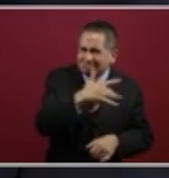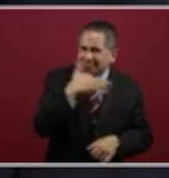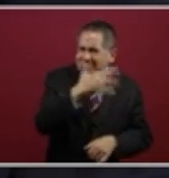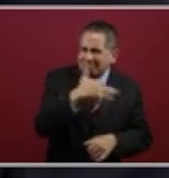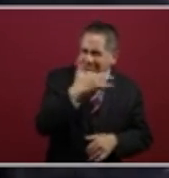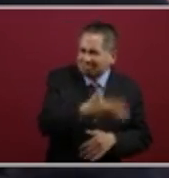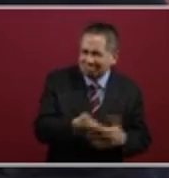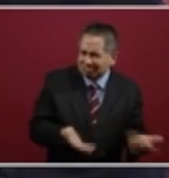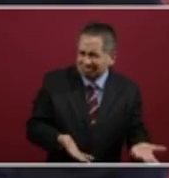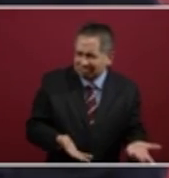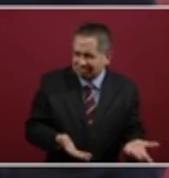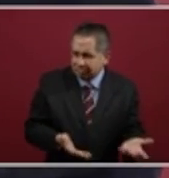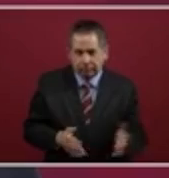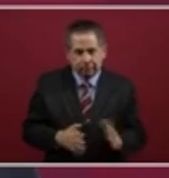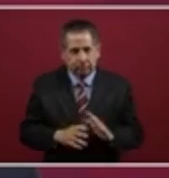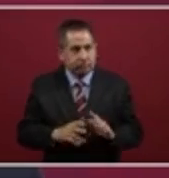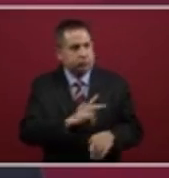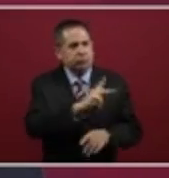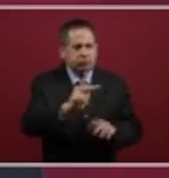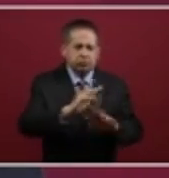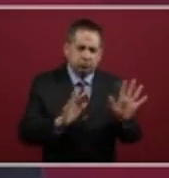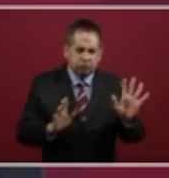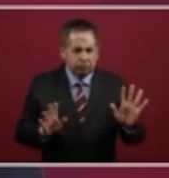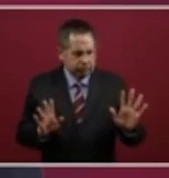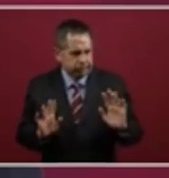No en general, porque siempre